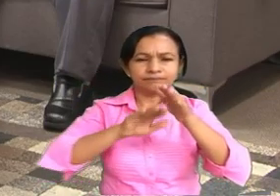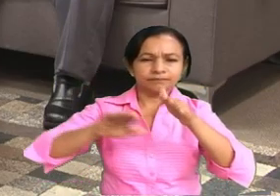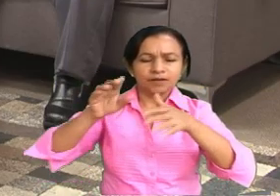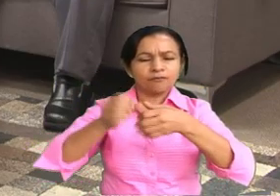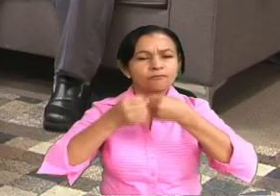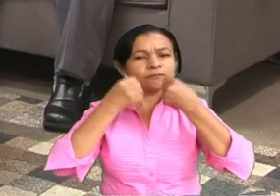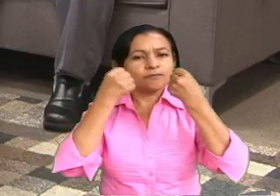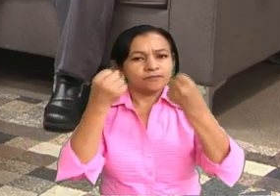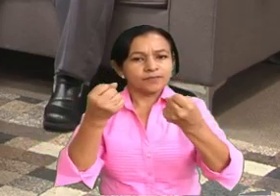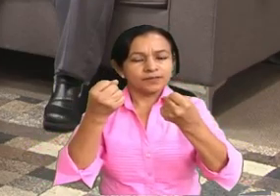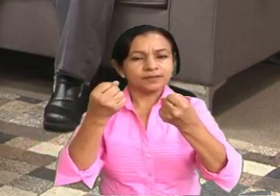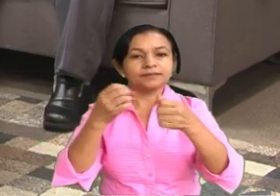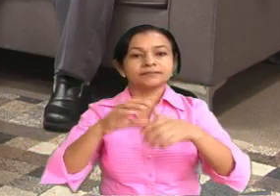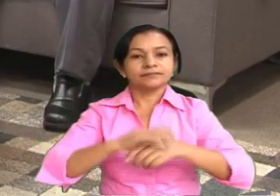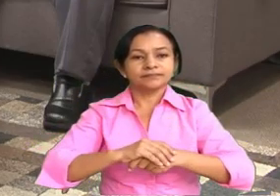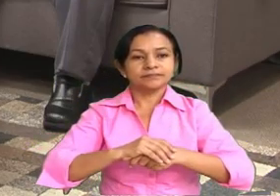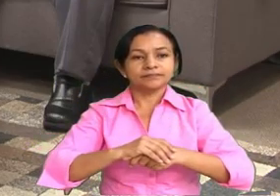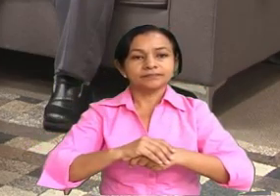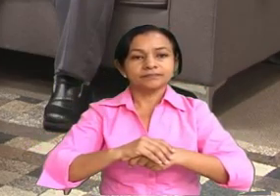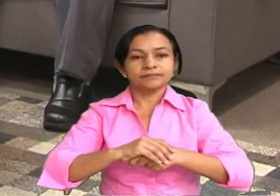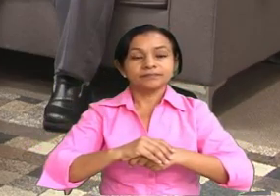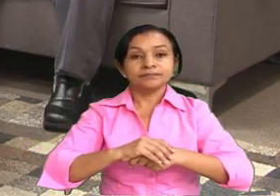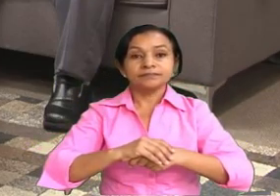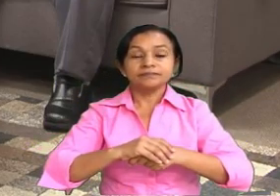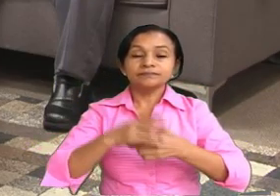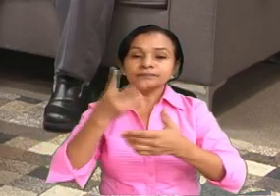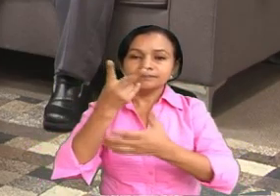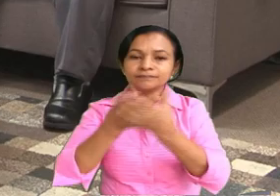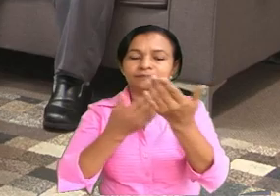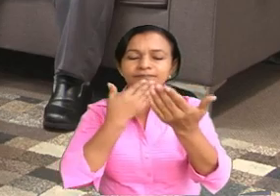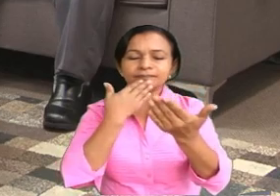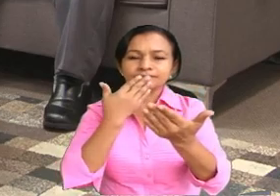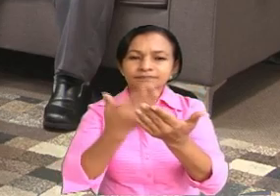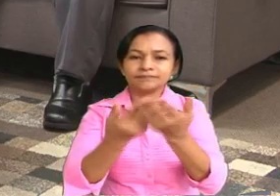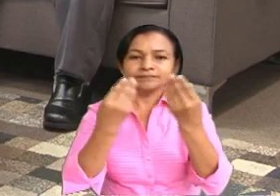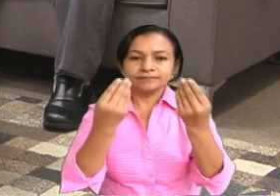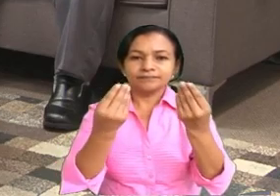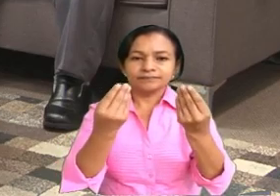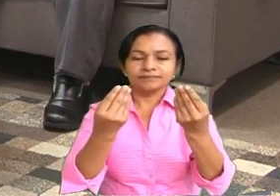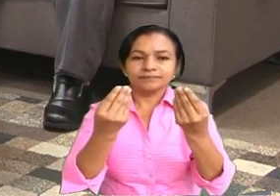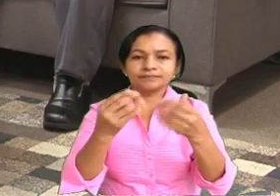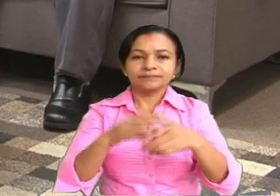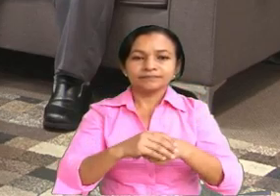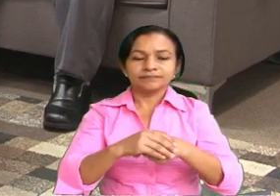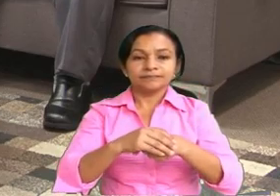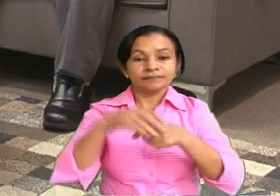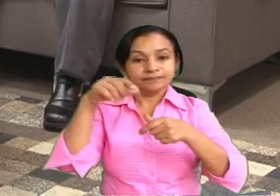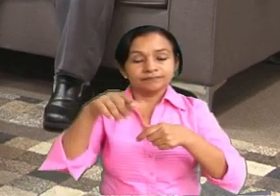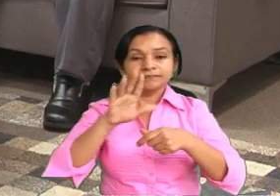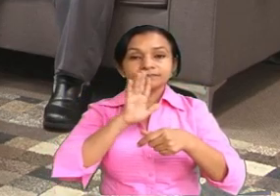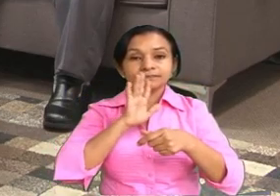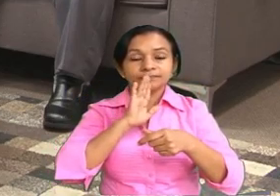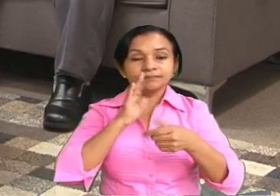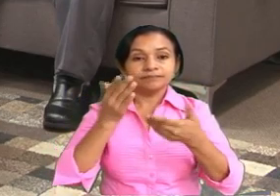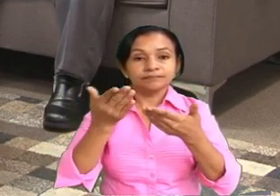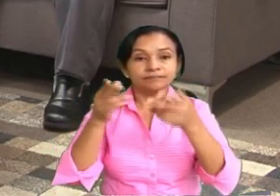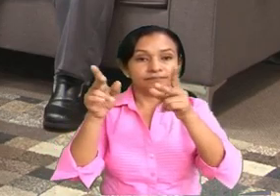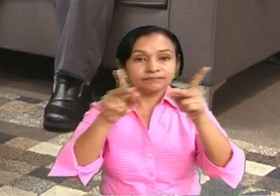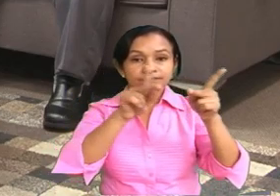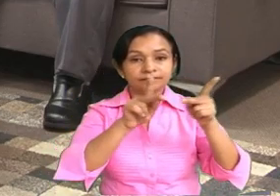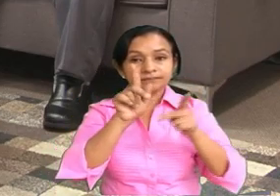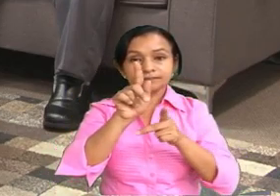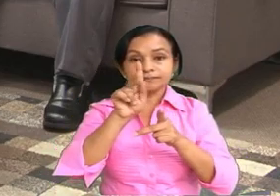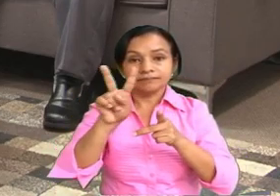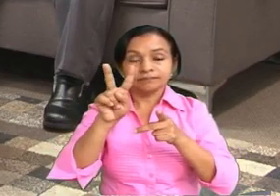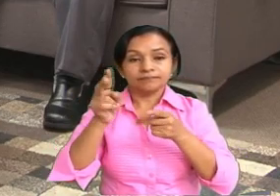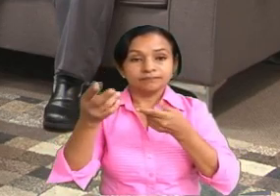fuerza indestructible. Así es. A ambos les agradezco su tiempo y también su espacio para conversar con nuestra audiencia y